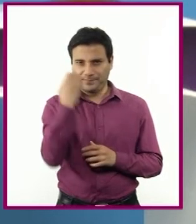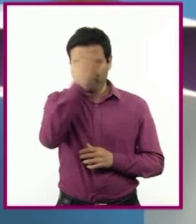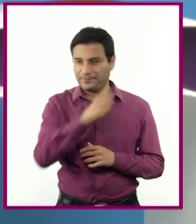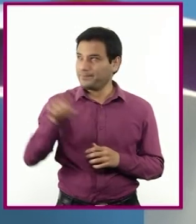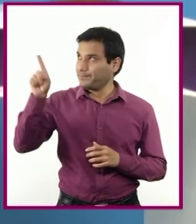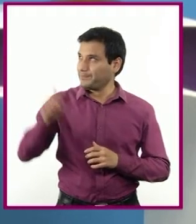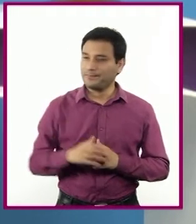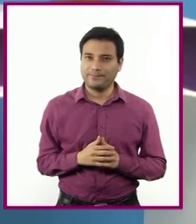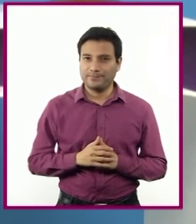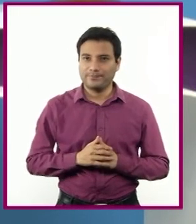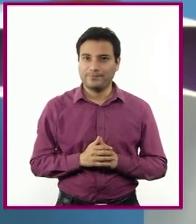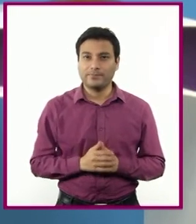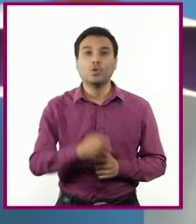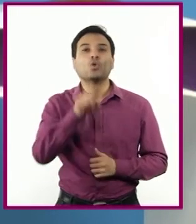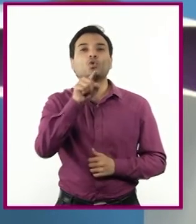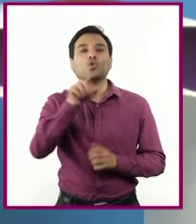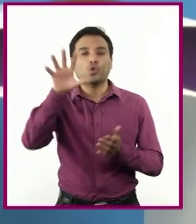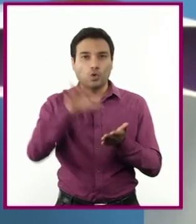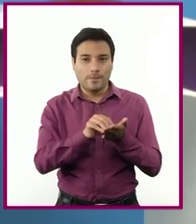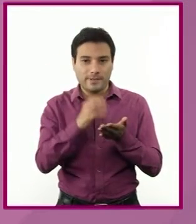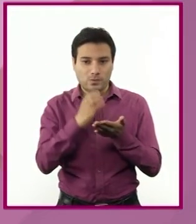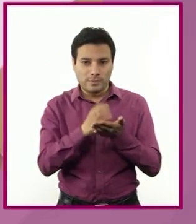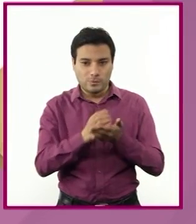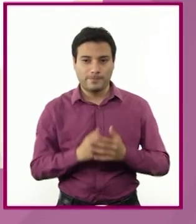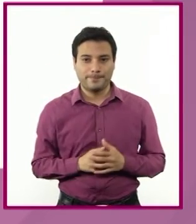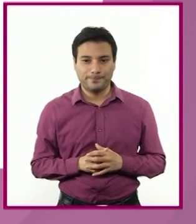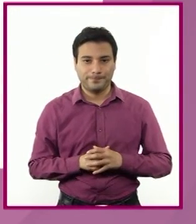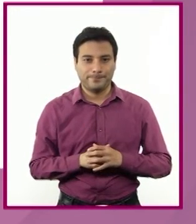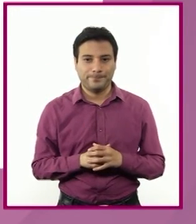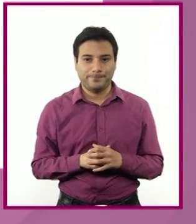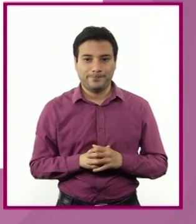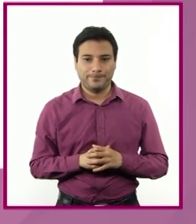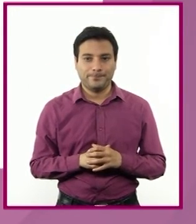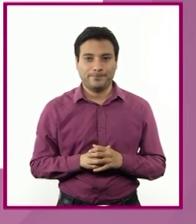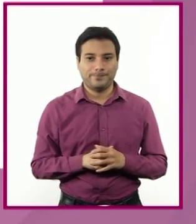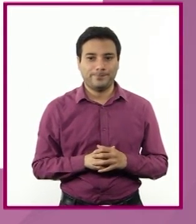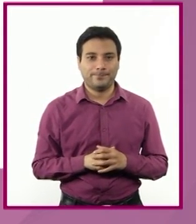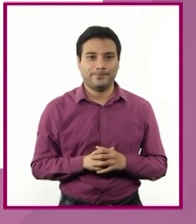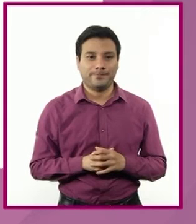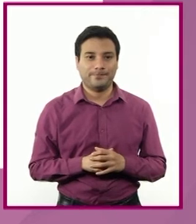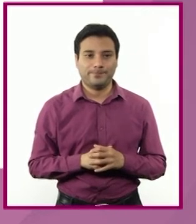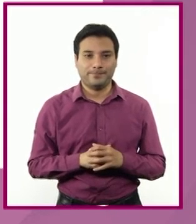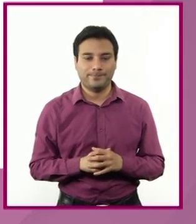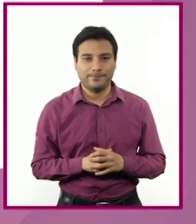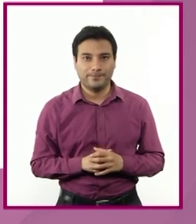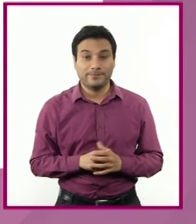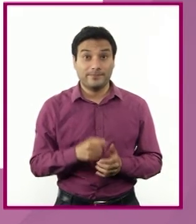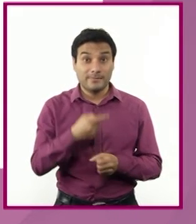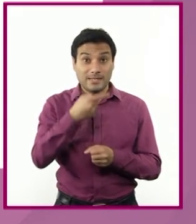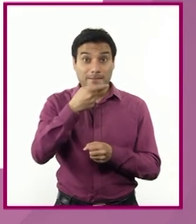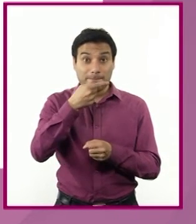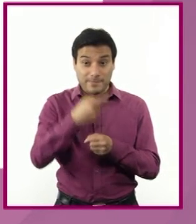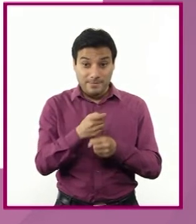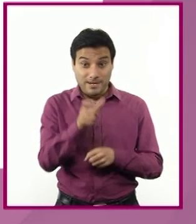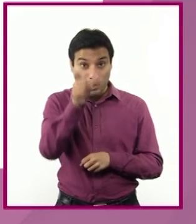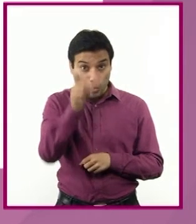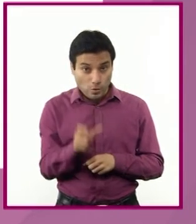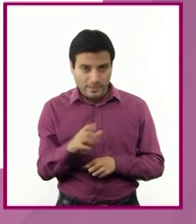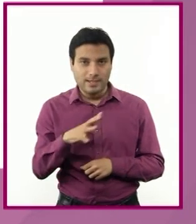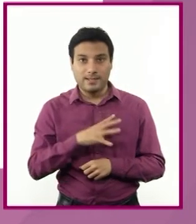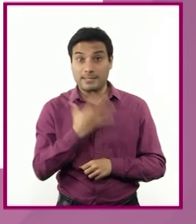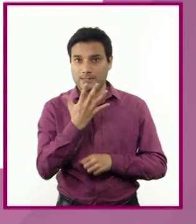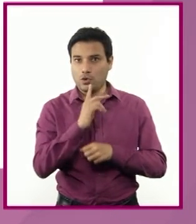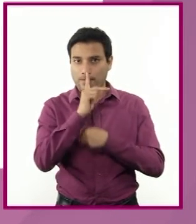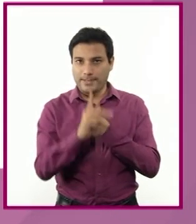en pantalla y cópienlo en su cuaderno de notas. Noten que en la primera columna se listan 5